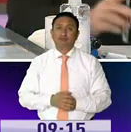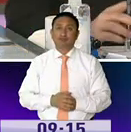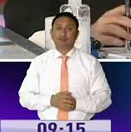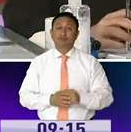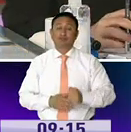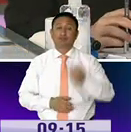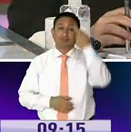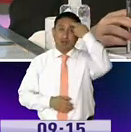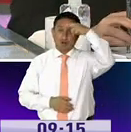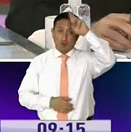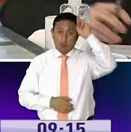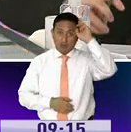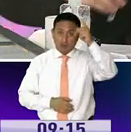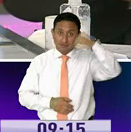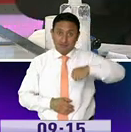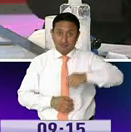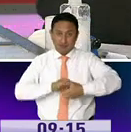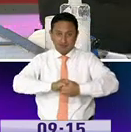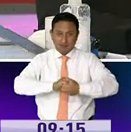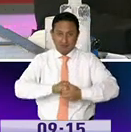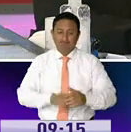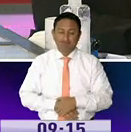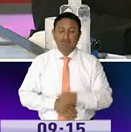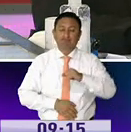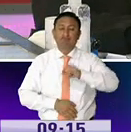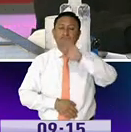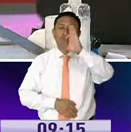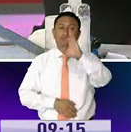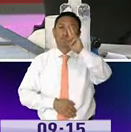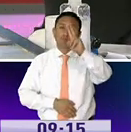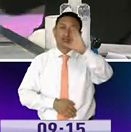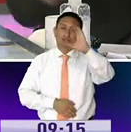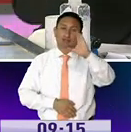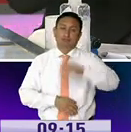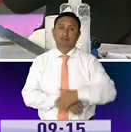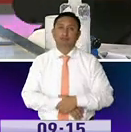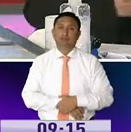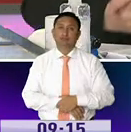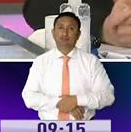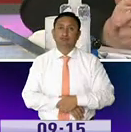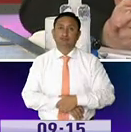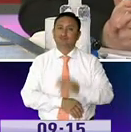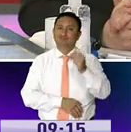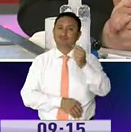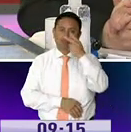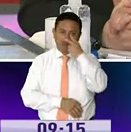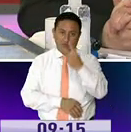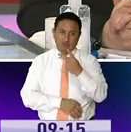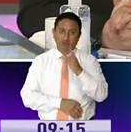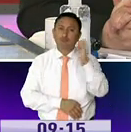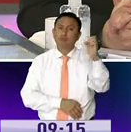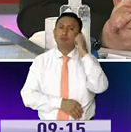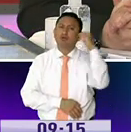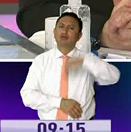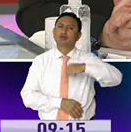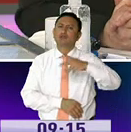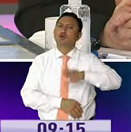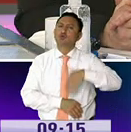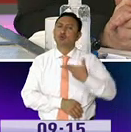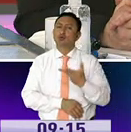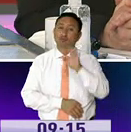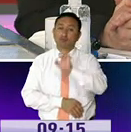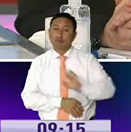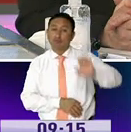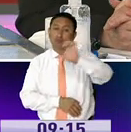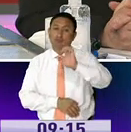saluda Roberto Álvarez Vandenberg desde el estudio central de Televicentro. Miremos rápidamente cómo está la emergencia en el distrito. Hagamos una